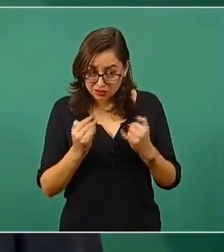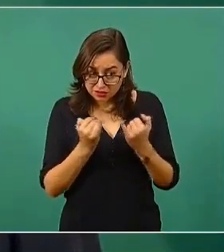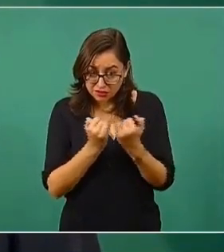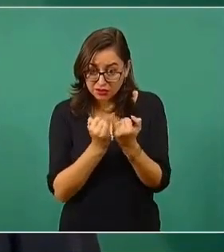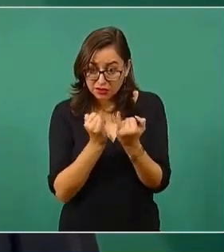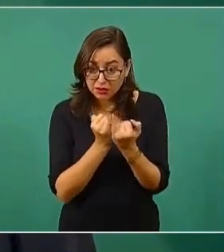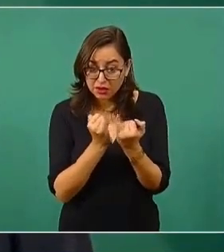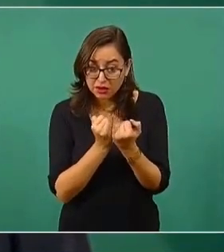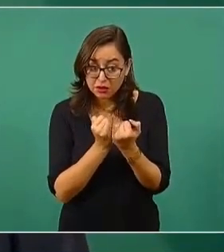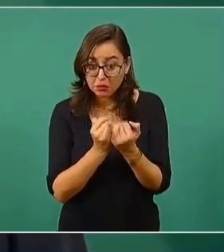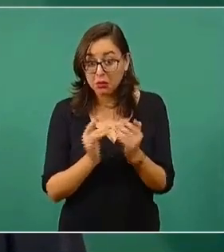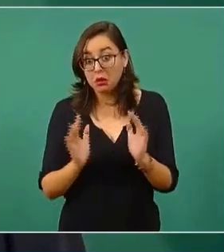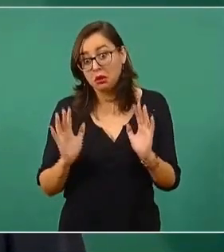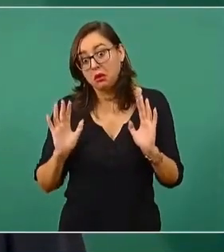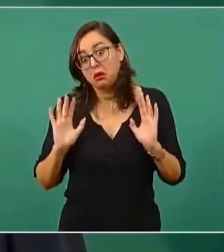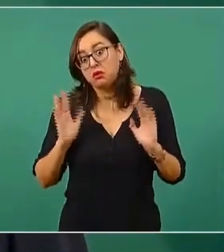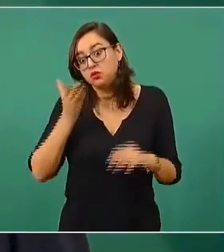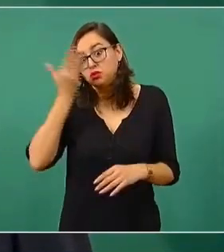¿Quién sabe?